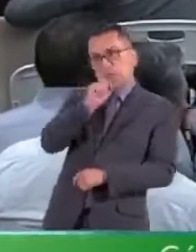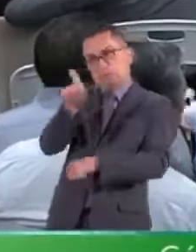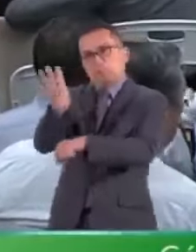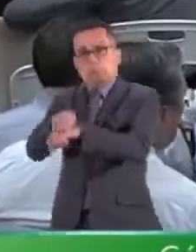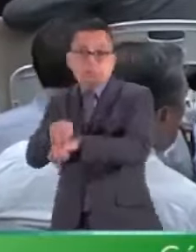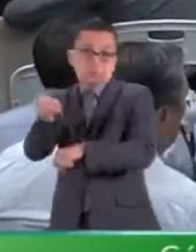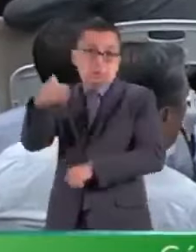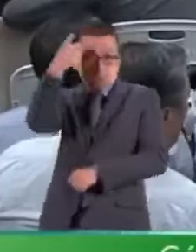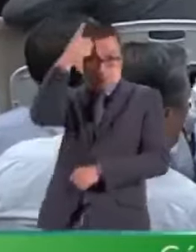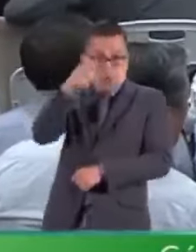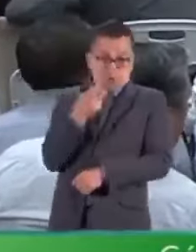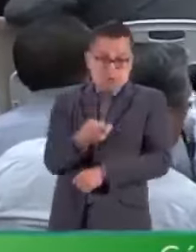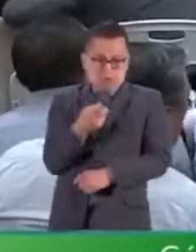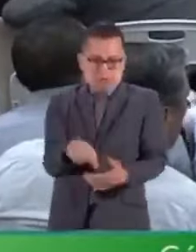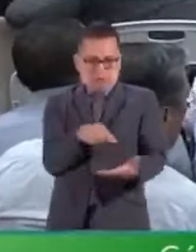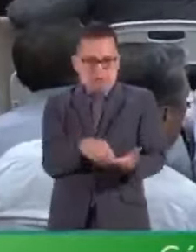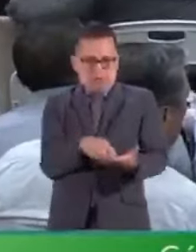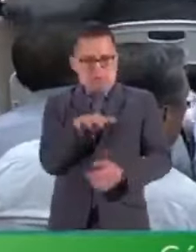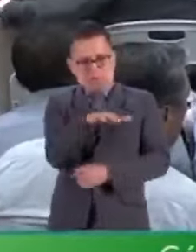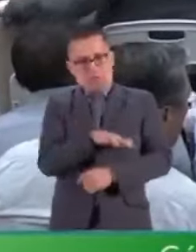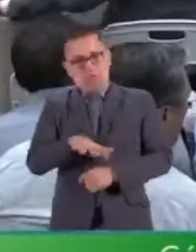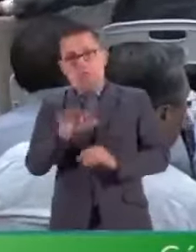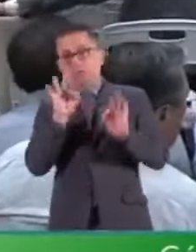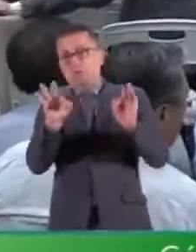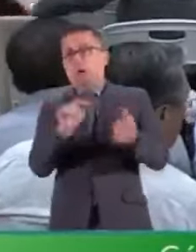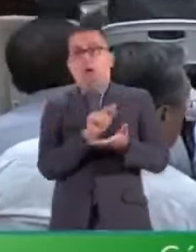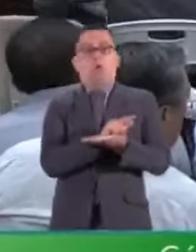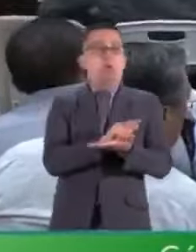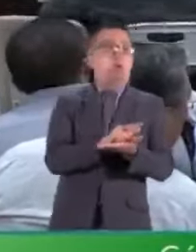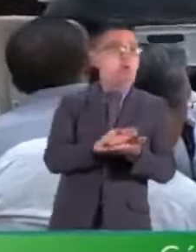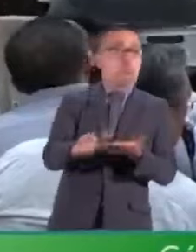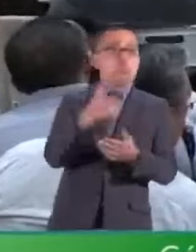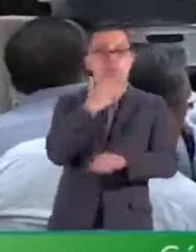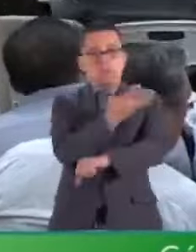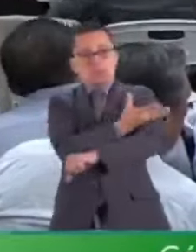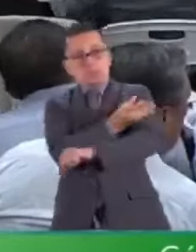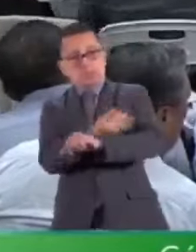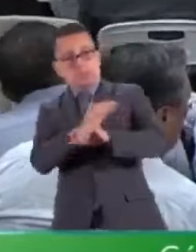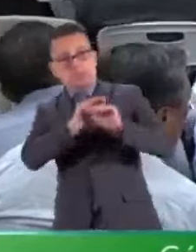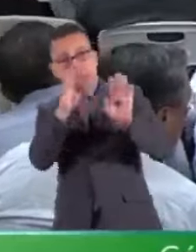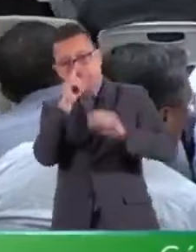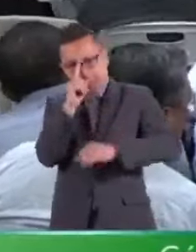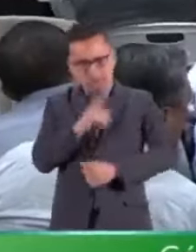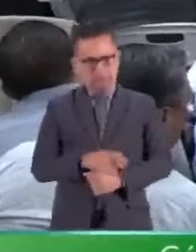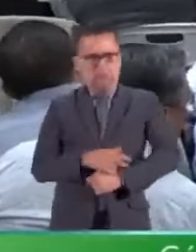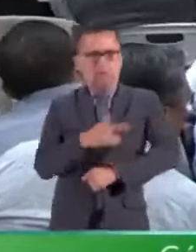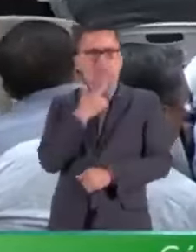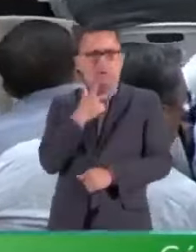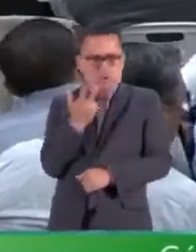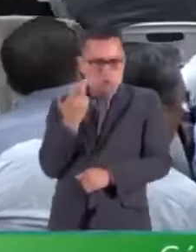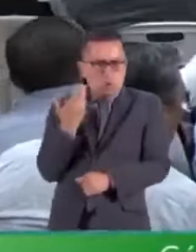sede, muy limpia, muy transparente. Hubieran traído